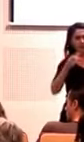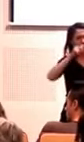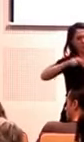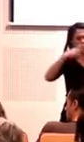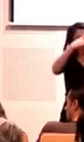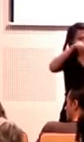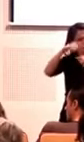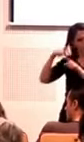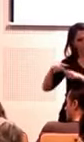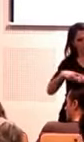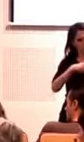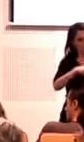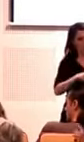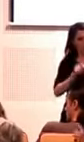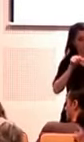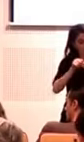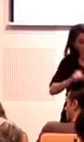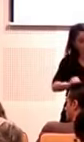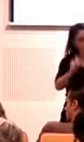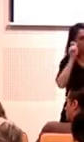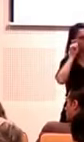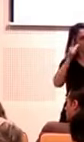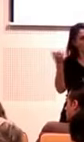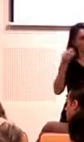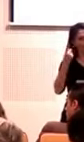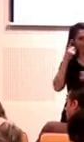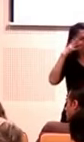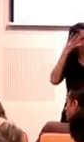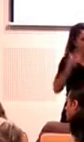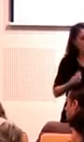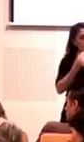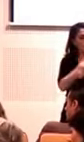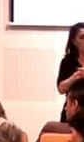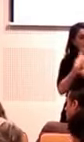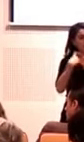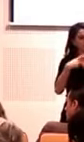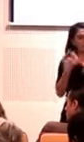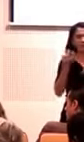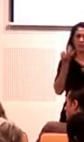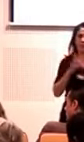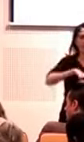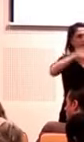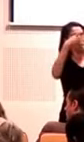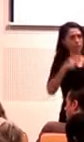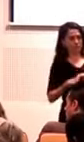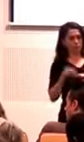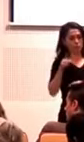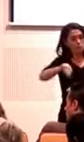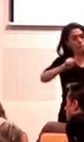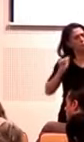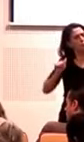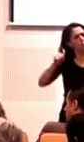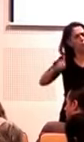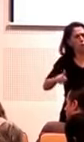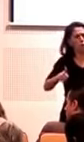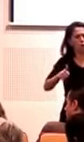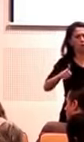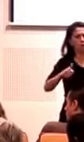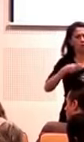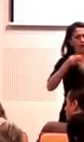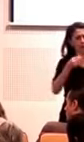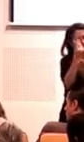se dieron cuenta justamente de eso, de que hay muchos juguetes sexuales que deberían ser adaptados, y empezaron a hacer